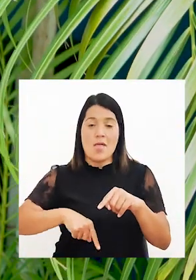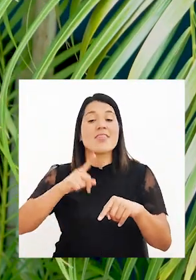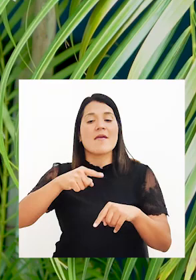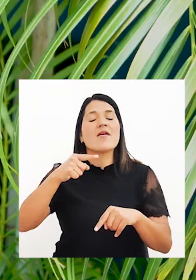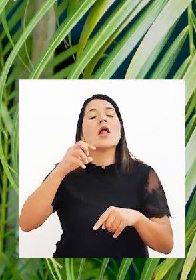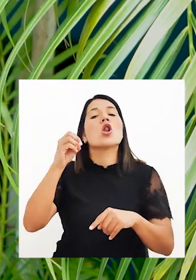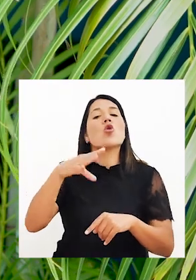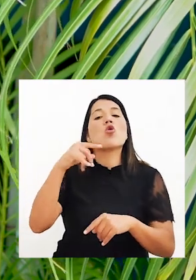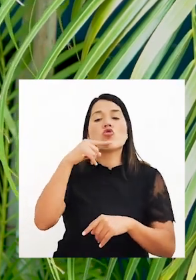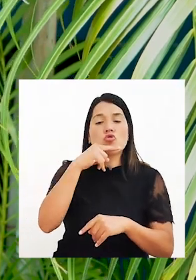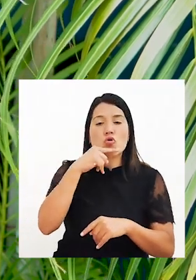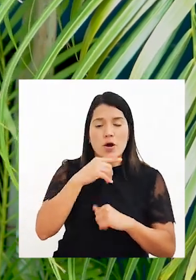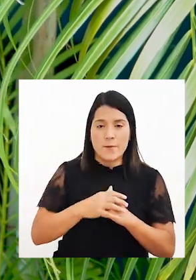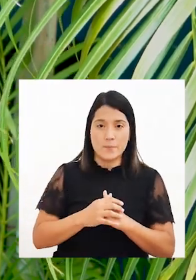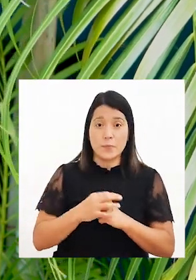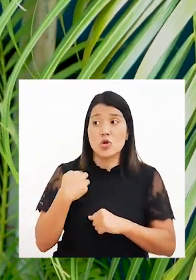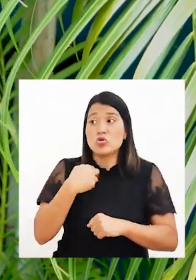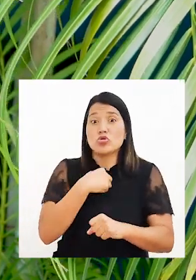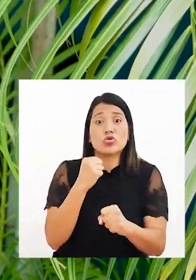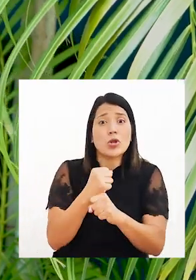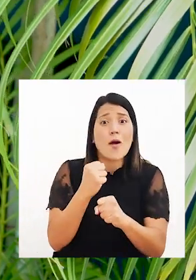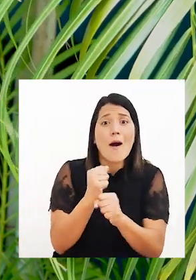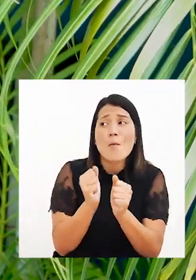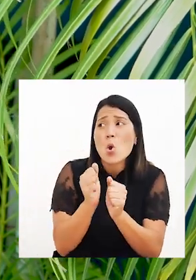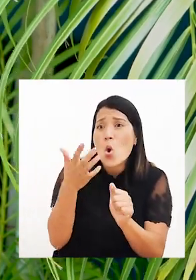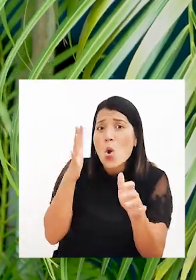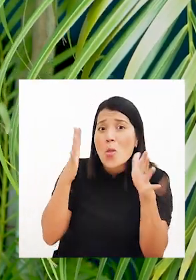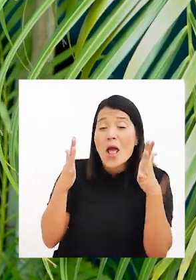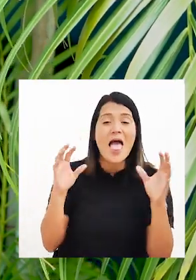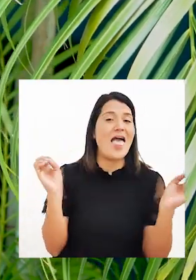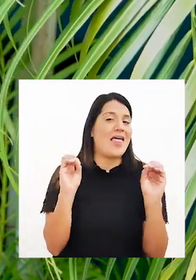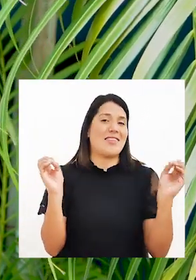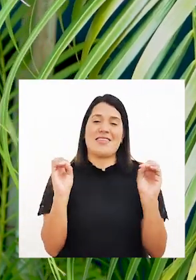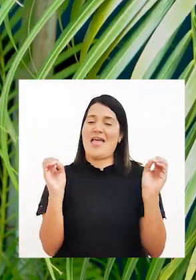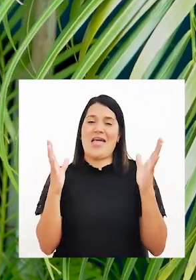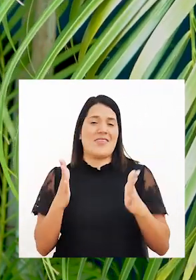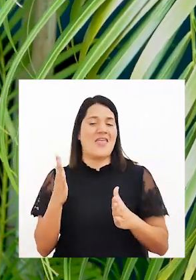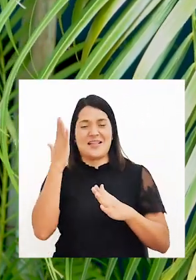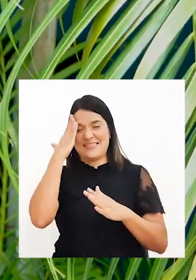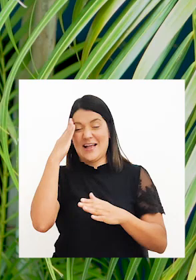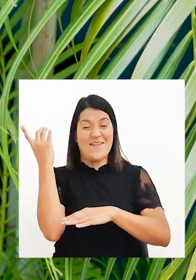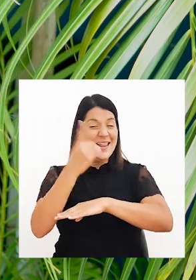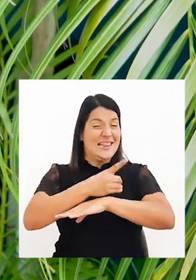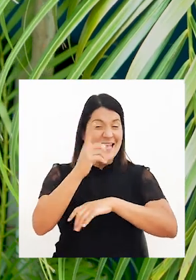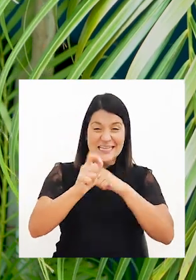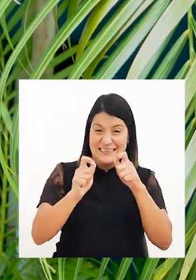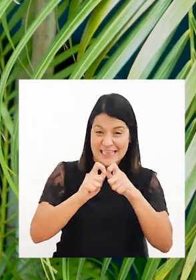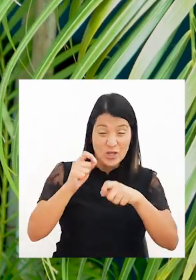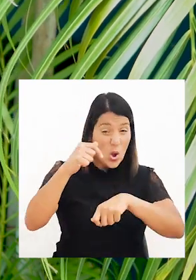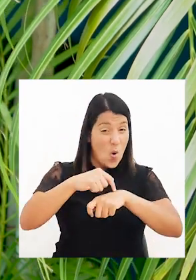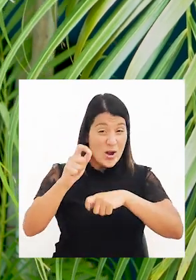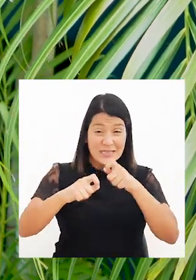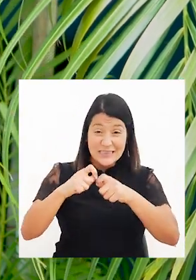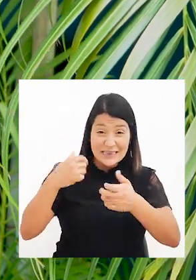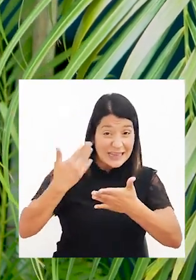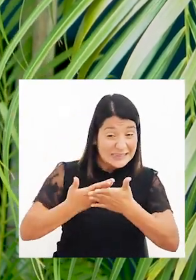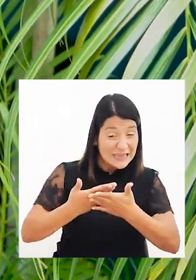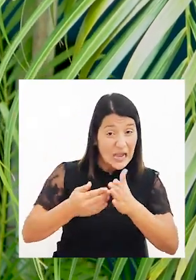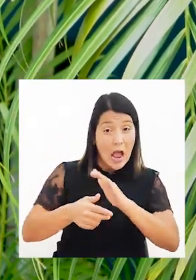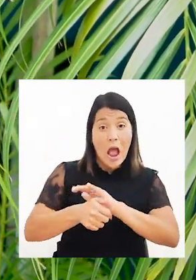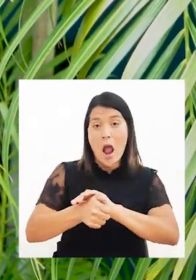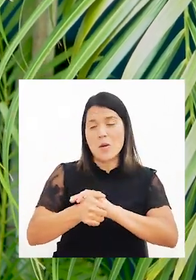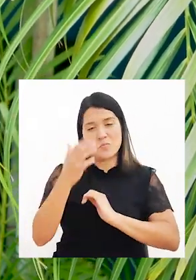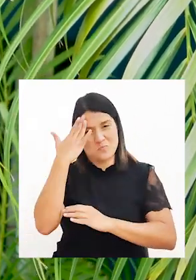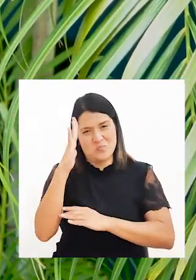Estamos trabajando con la naturaleza, nadie sabe el día exacto, ¿verdad? La hora exacta cuando vamos a tener esta actividad. Sabemos